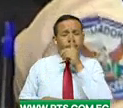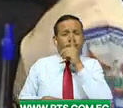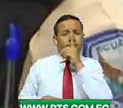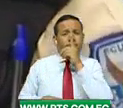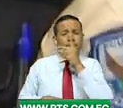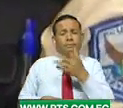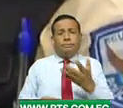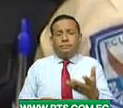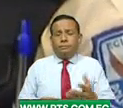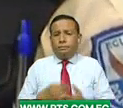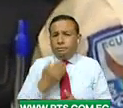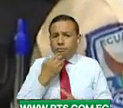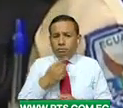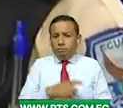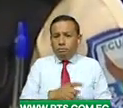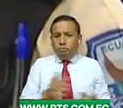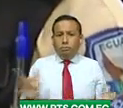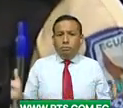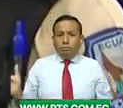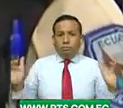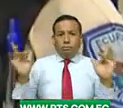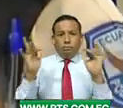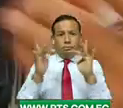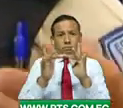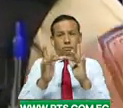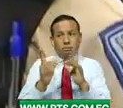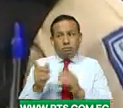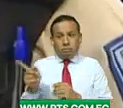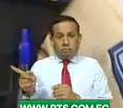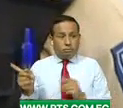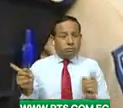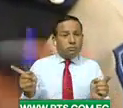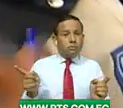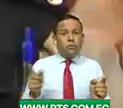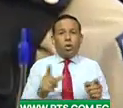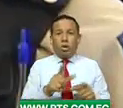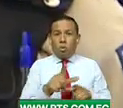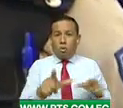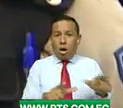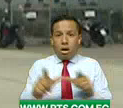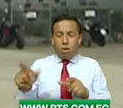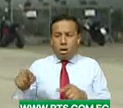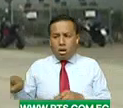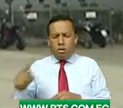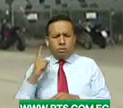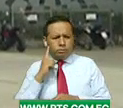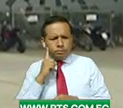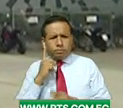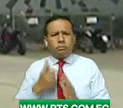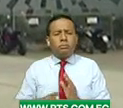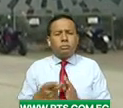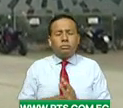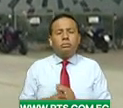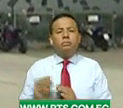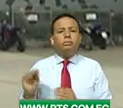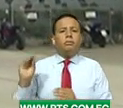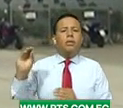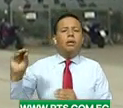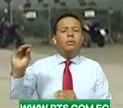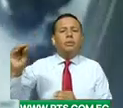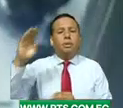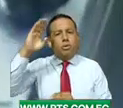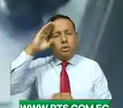local del enfrente para que ellos pudieran obviamente informar o alertar de lo que les estaba pasando. Asimismo, con algunas unidades